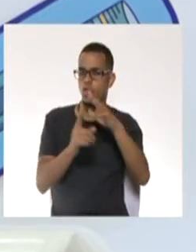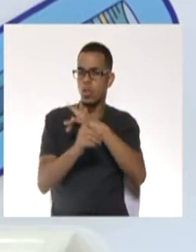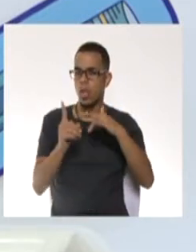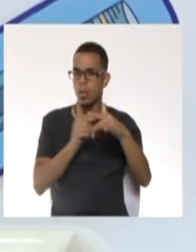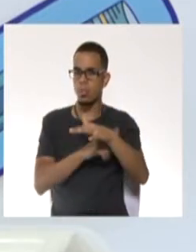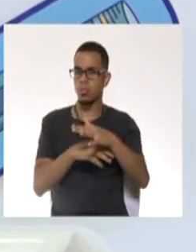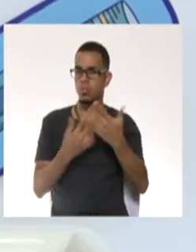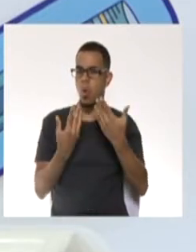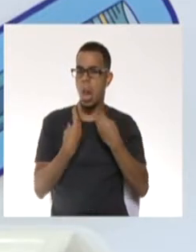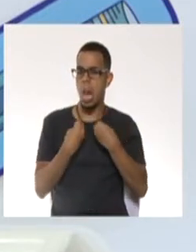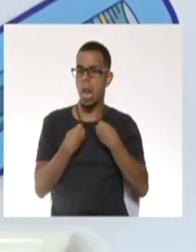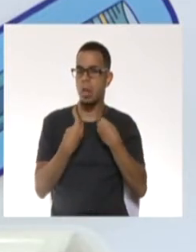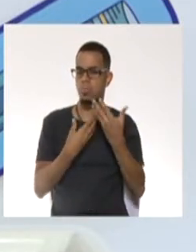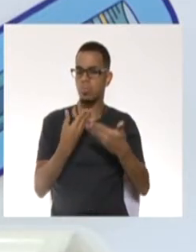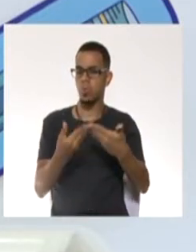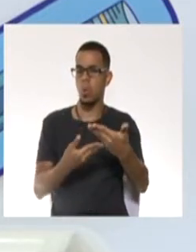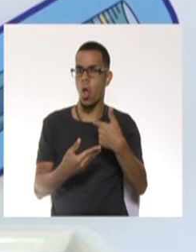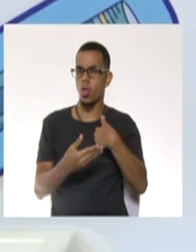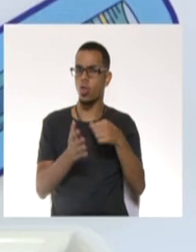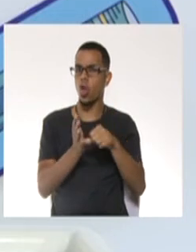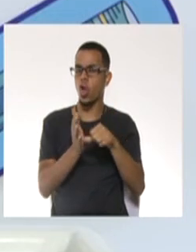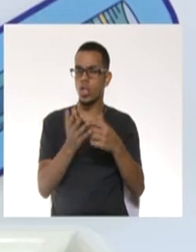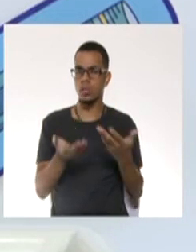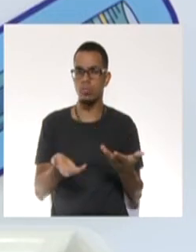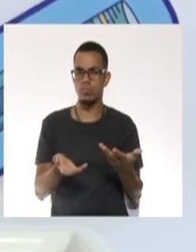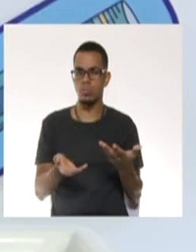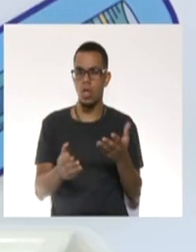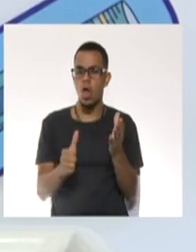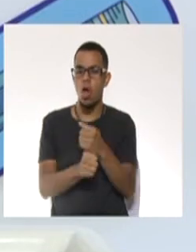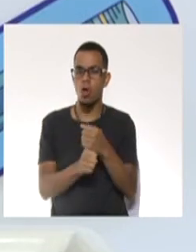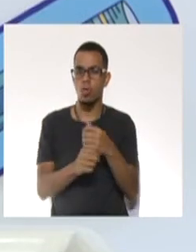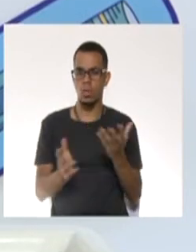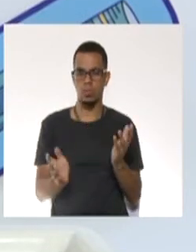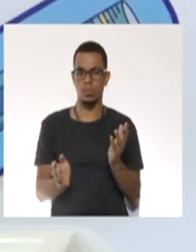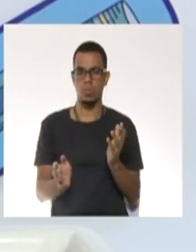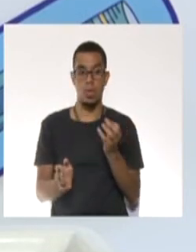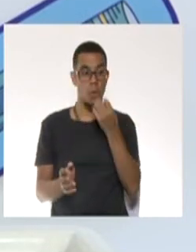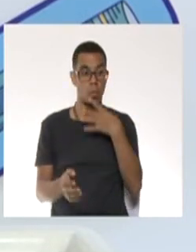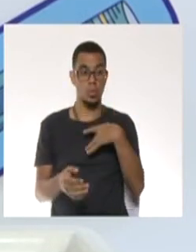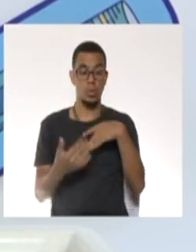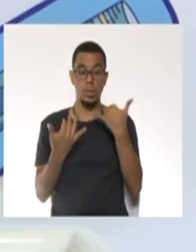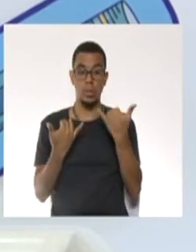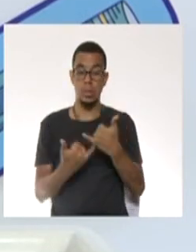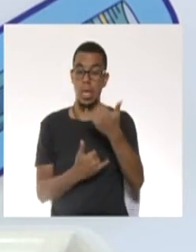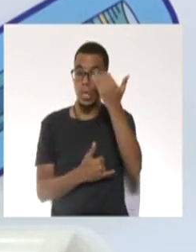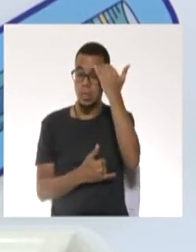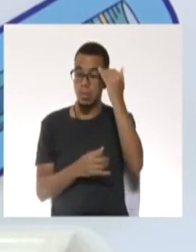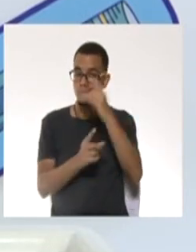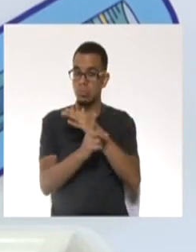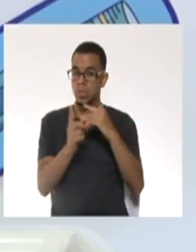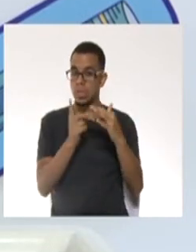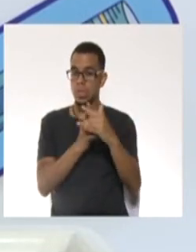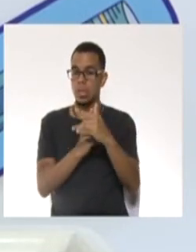en la vida cotidiana, como tal. En la naturaleza, en el ambiente, ya acabamos de mencionar que se encuentra en una